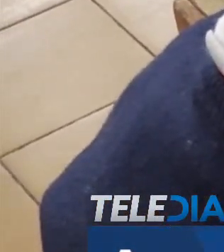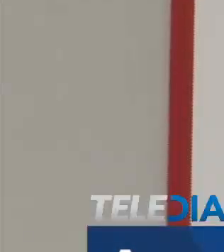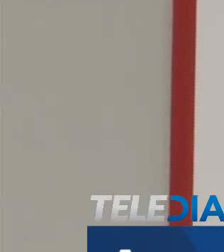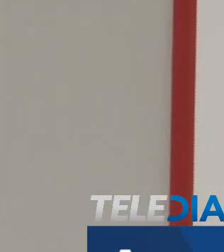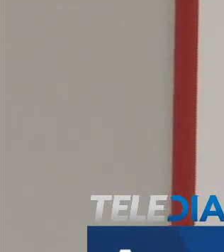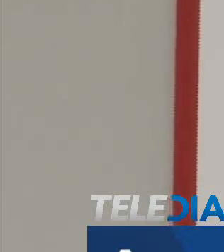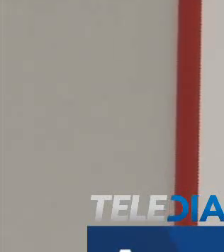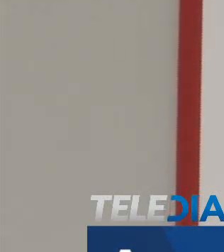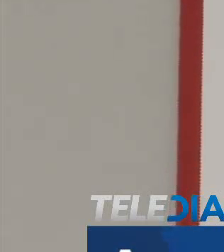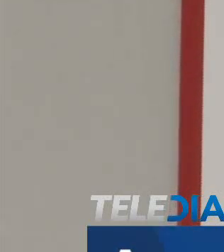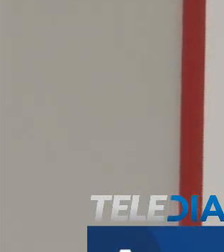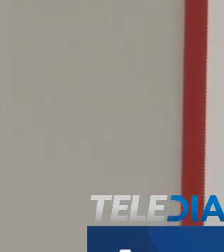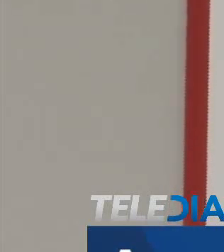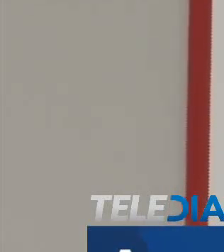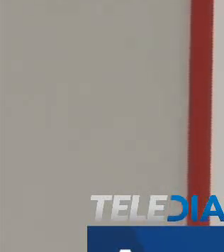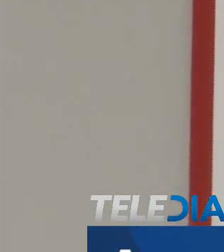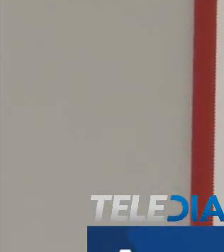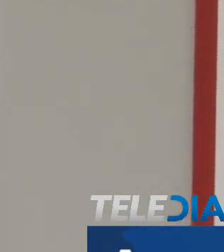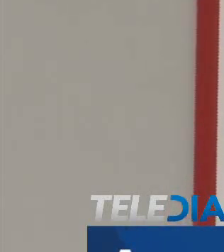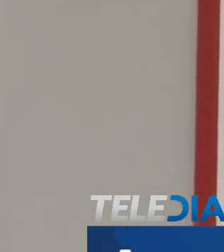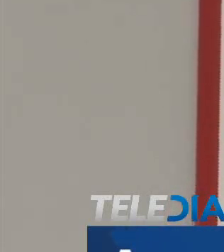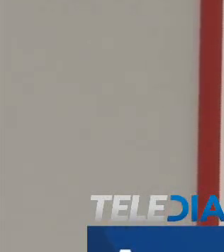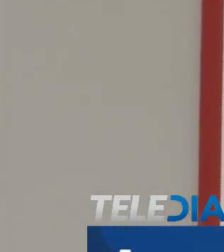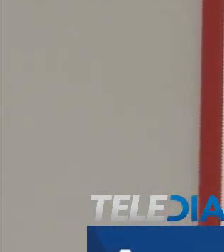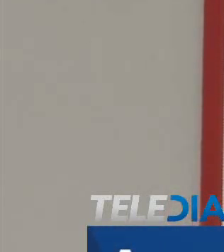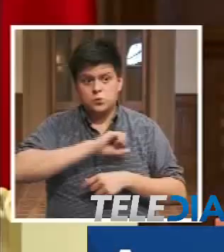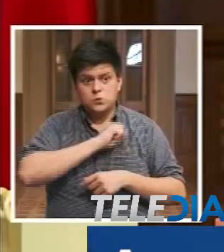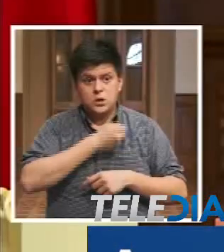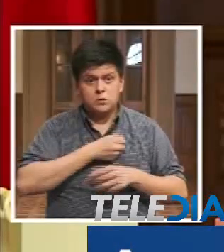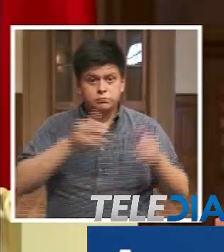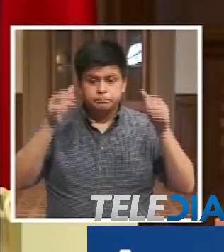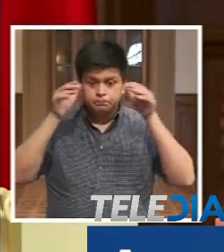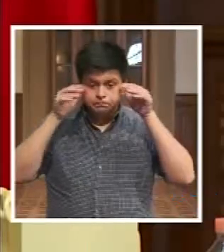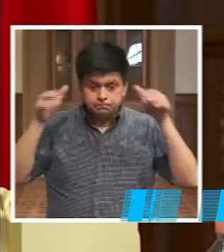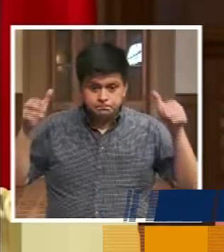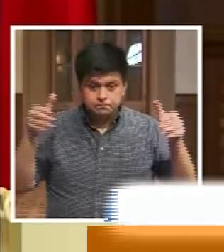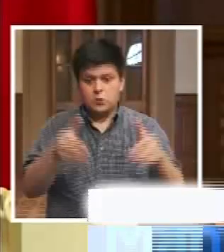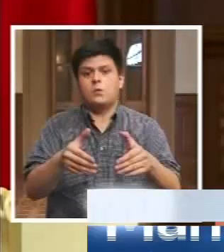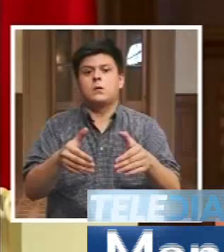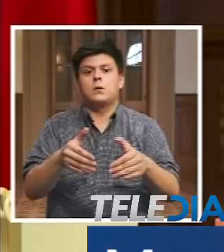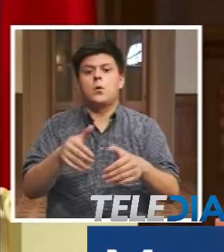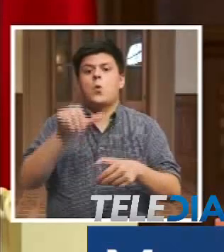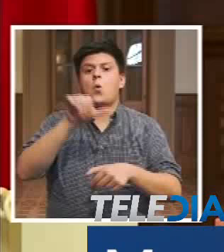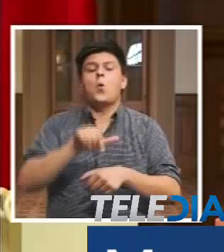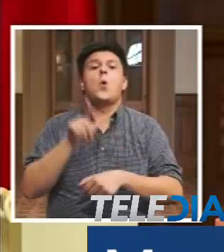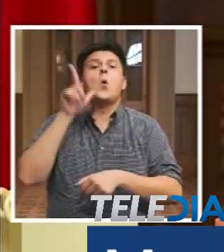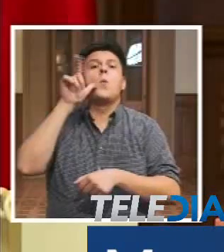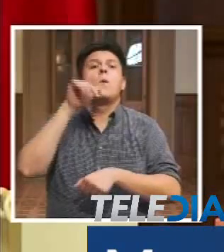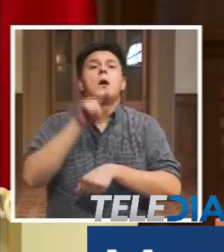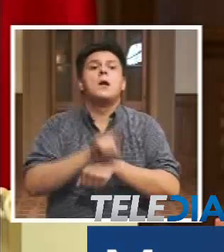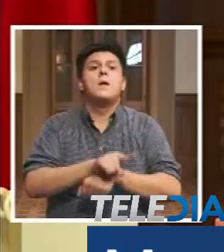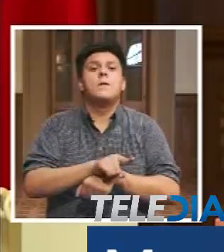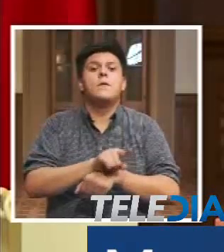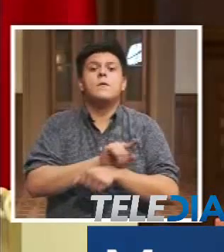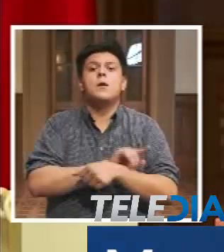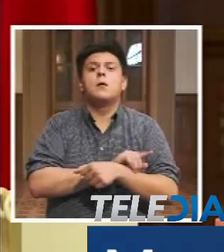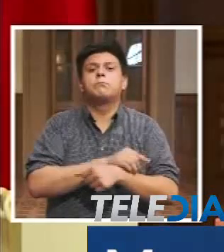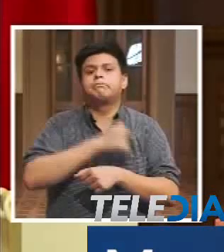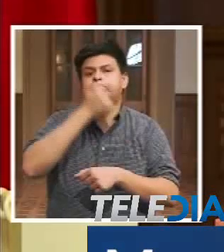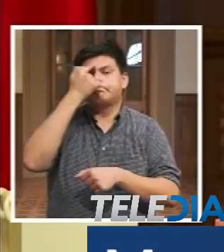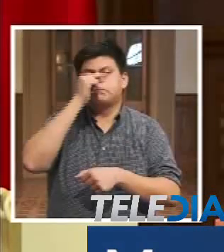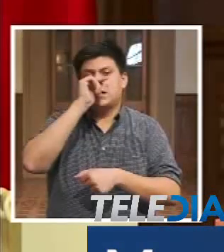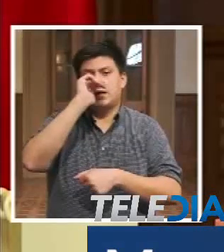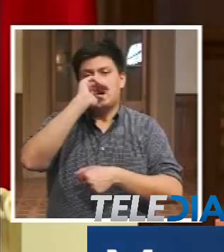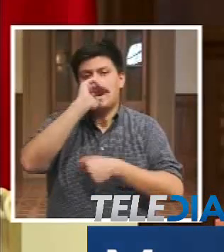todo el personal de salud estará enfocado hoy y mañana terminar